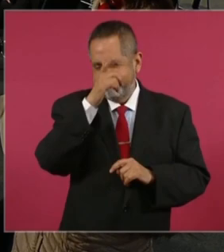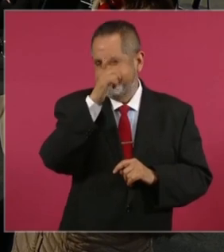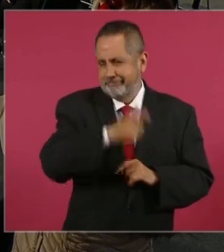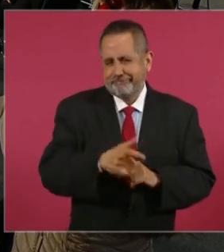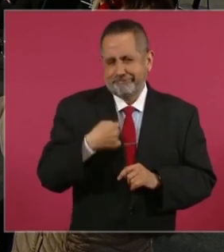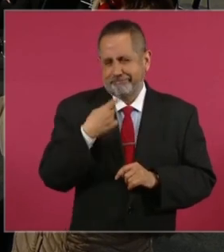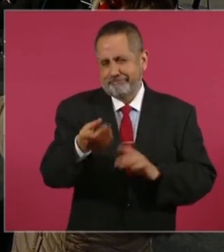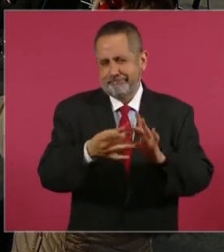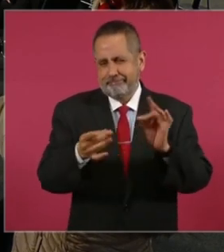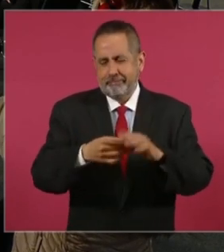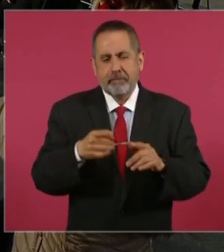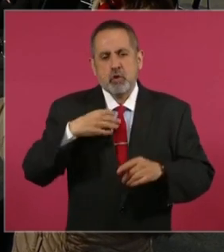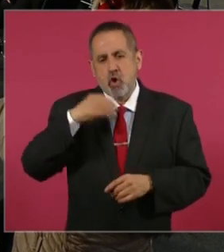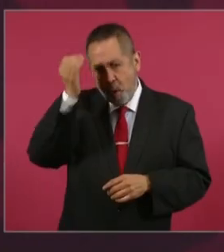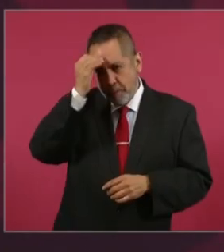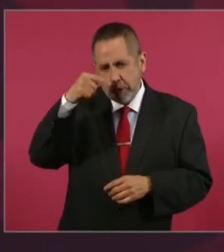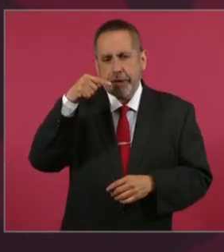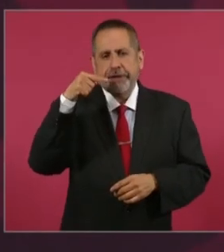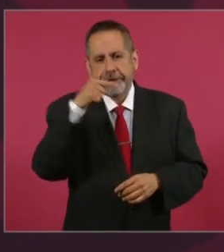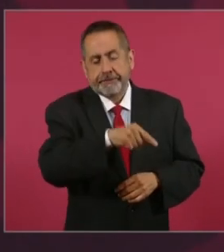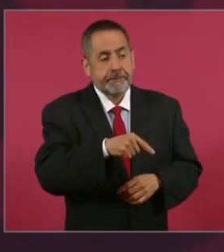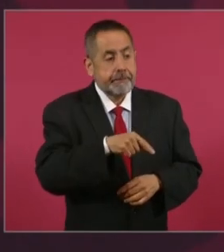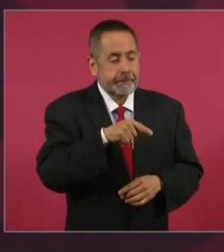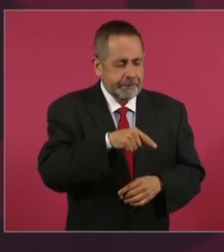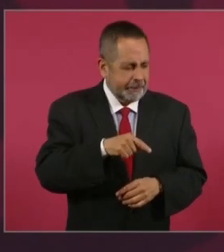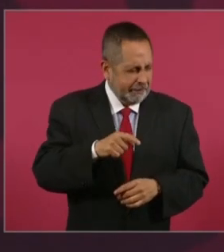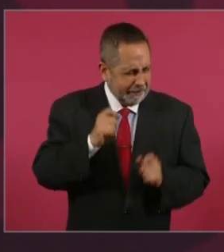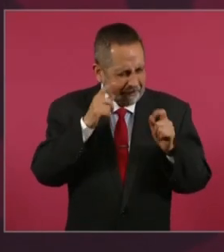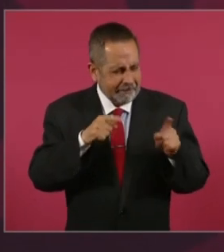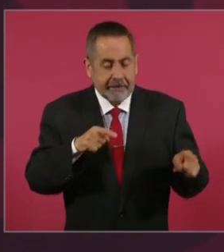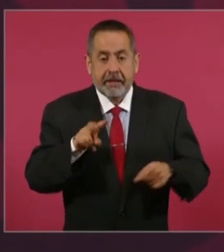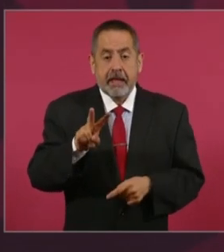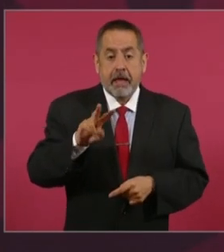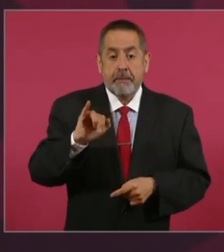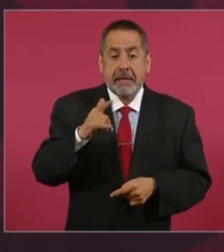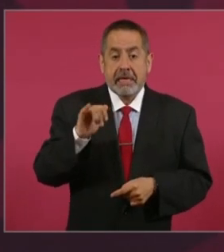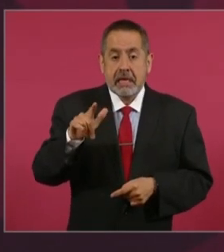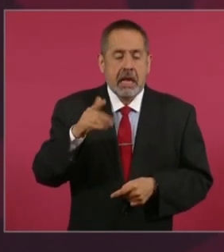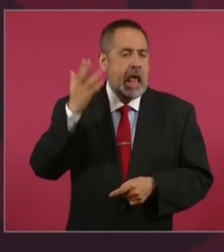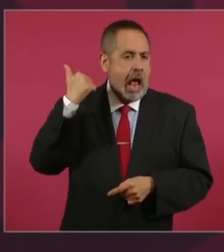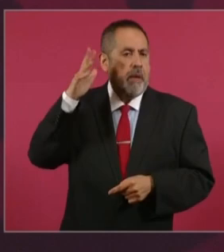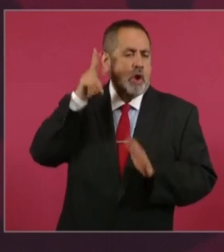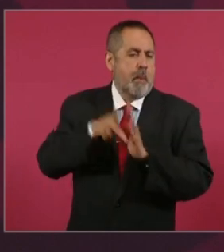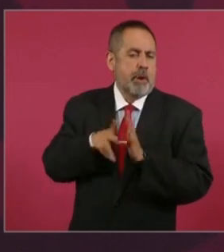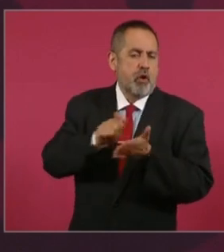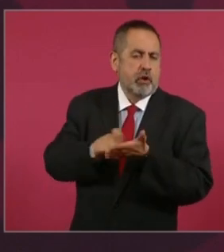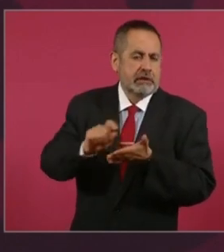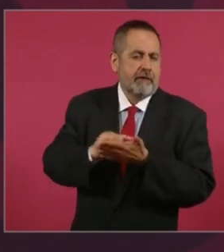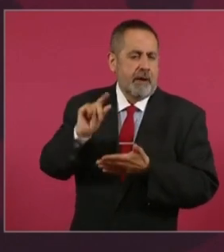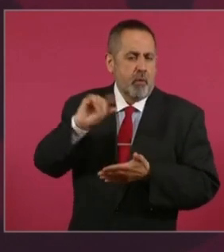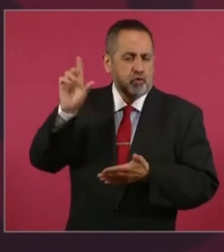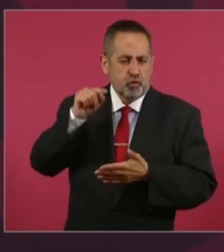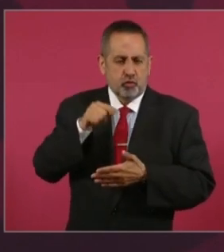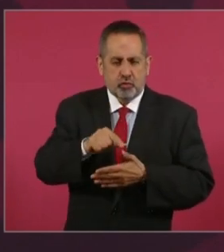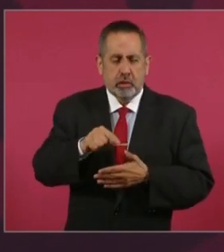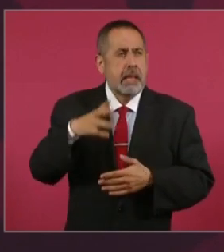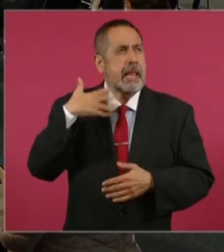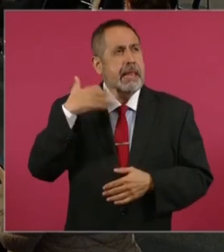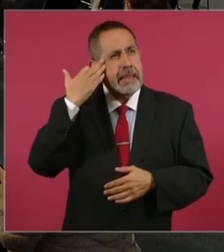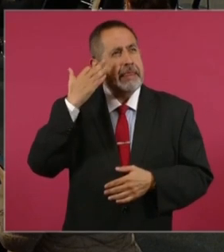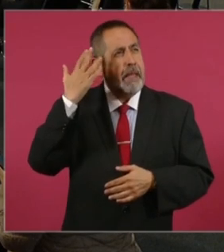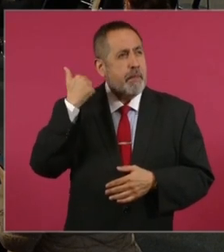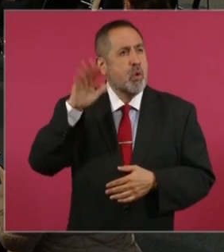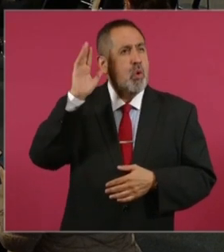voy a dar qué opino de él. Me llama mucho la atención Vigil porque había un periodista muy famoso en la